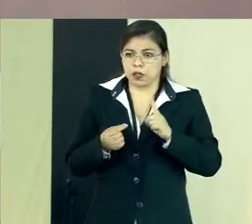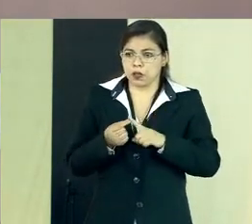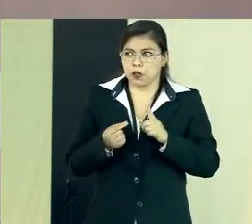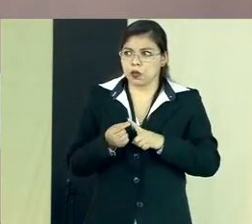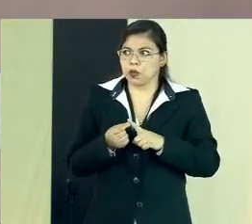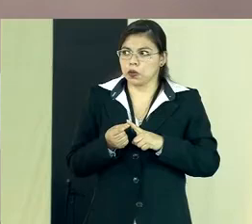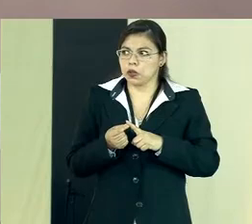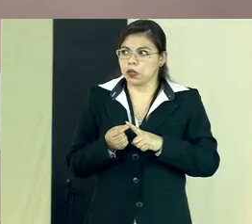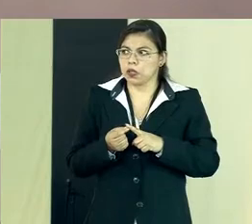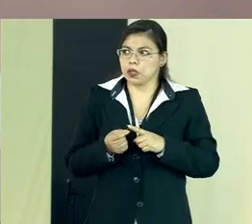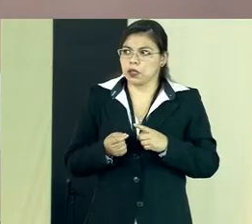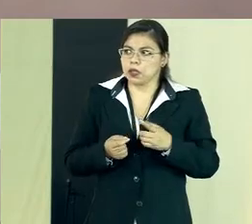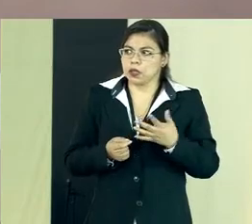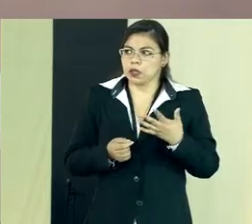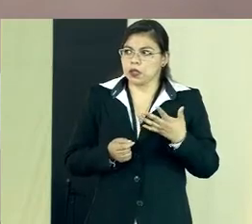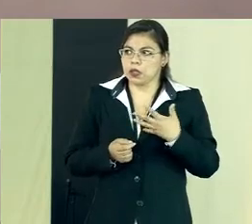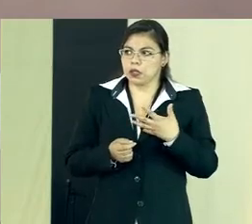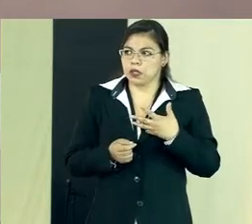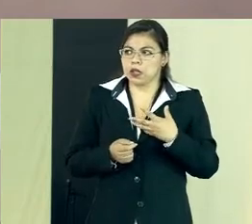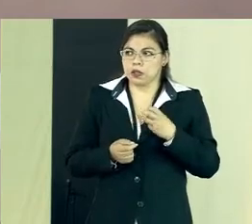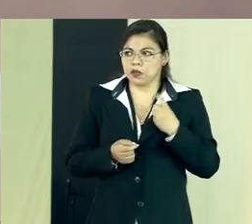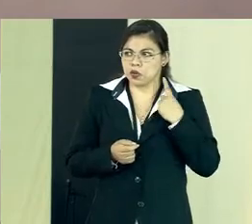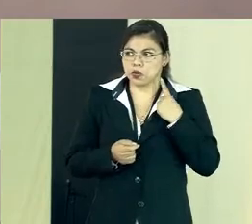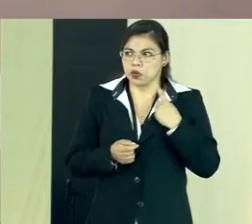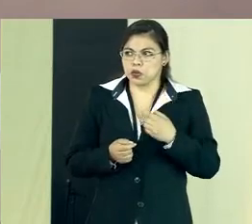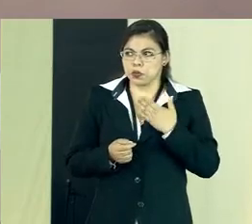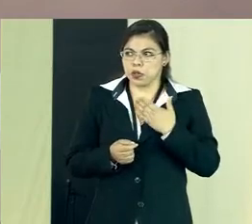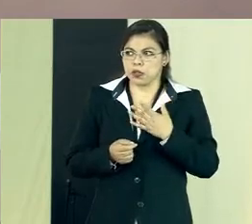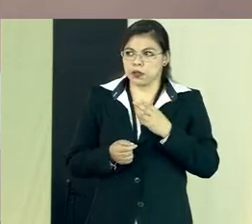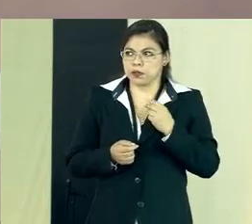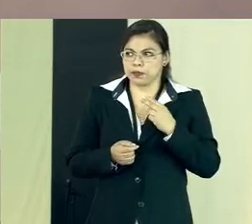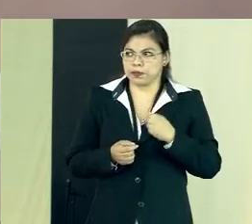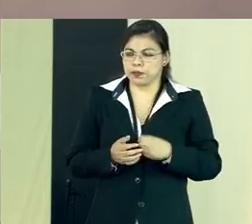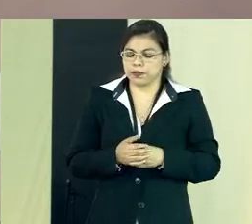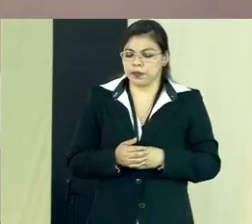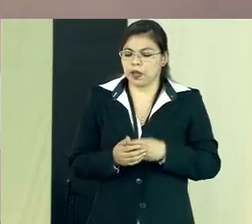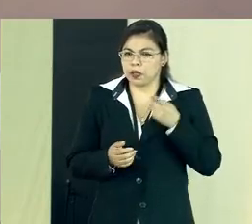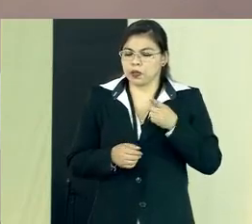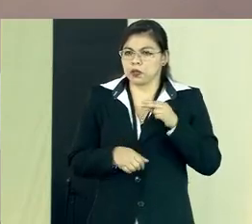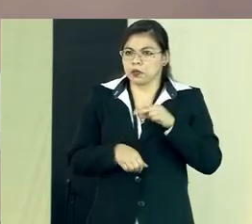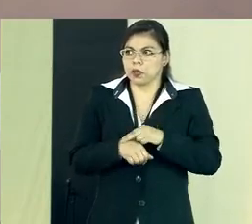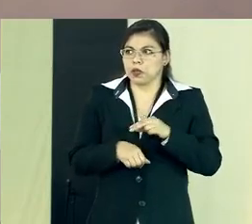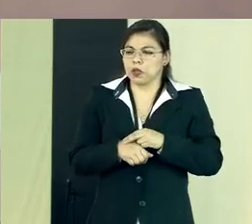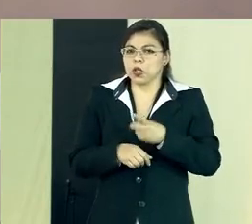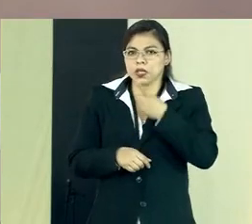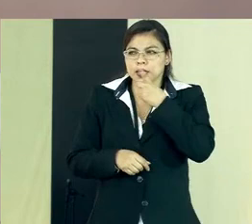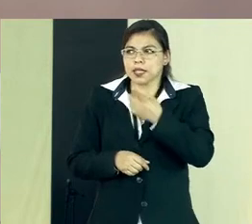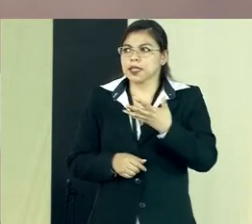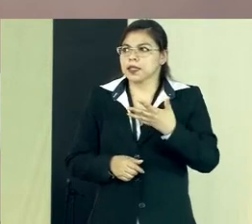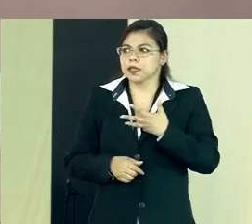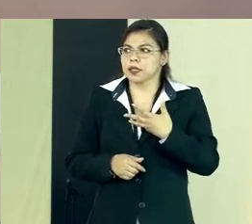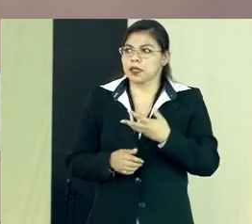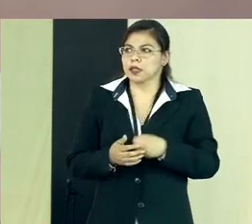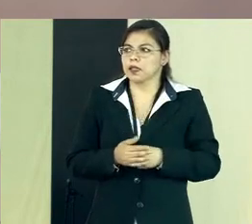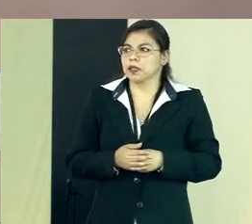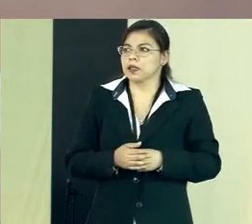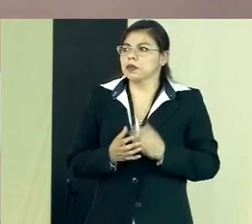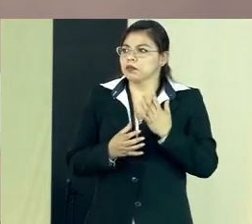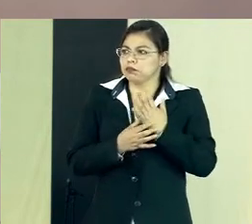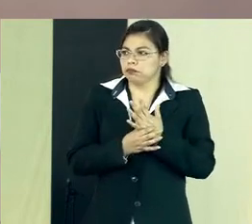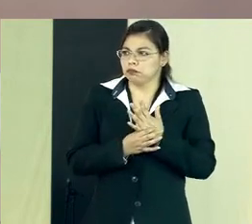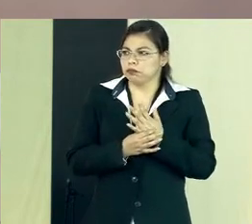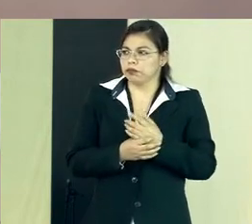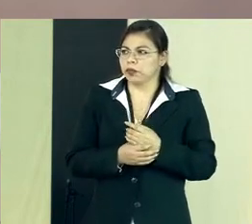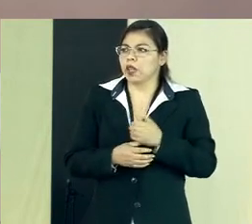paciente creía tener el diagnóstico aunque los médicos decían que tenía y del